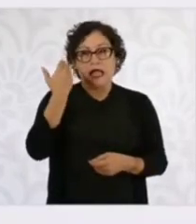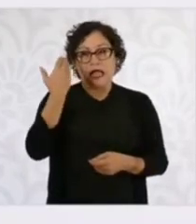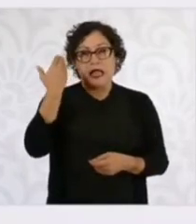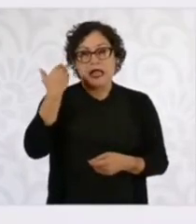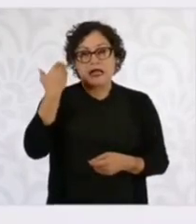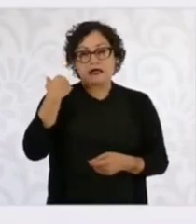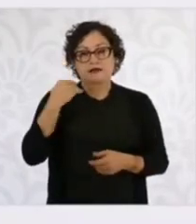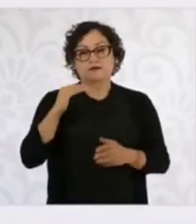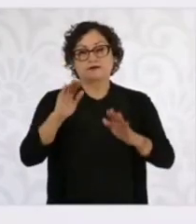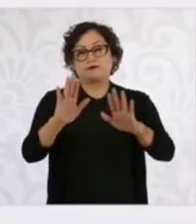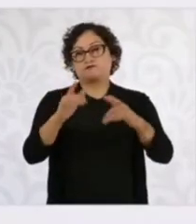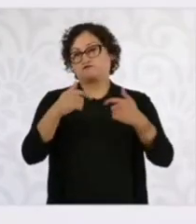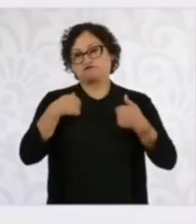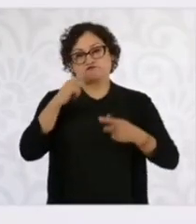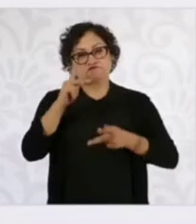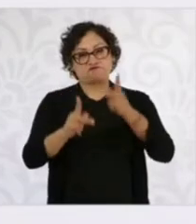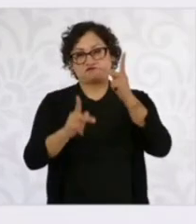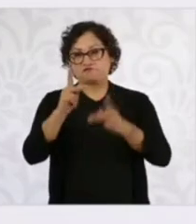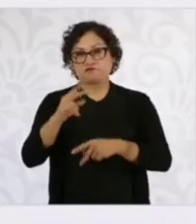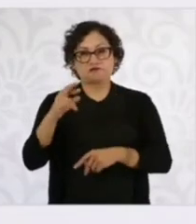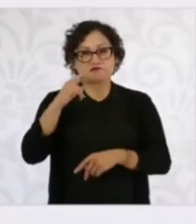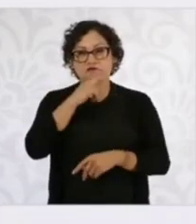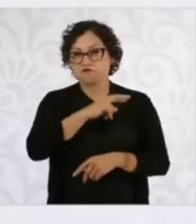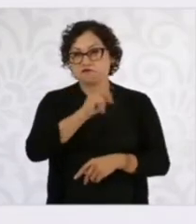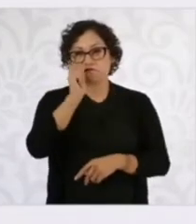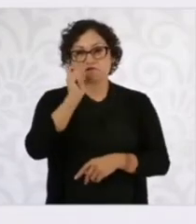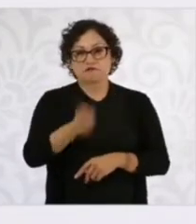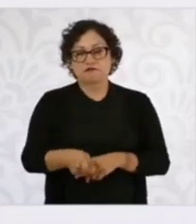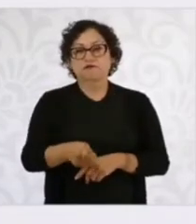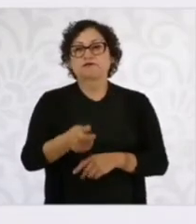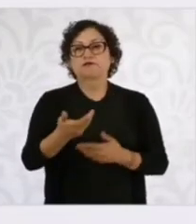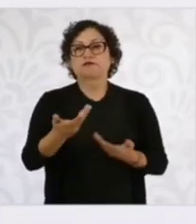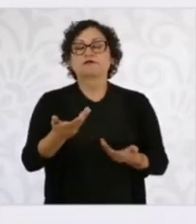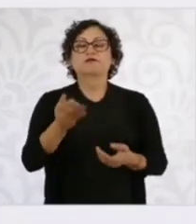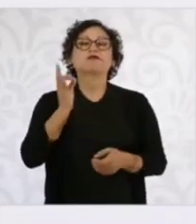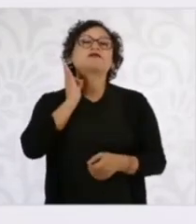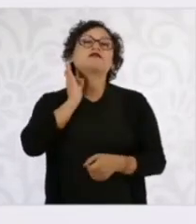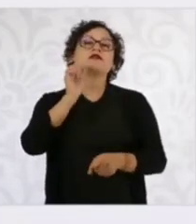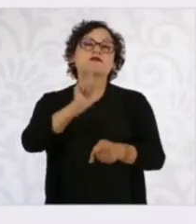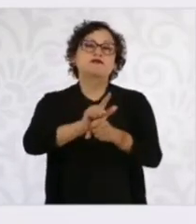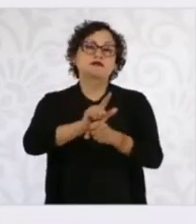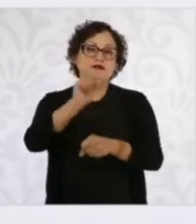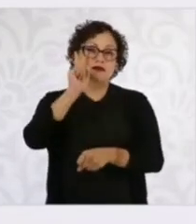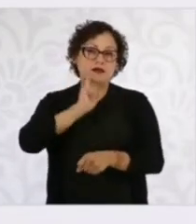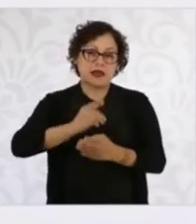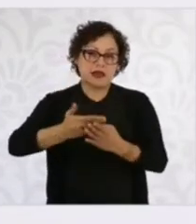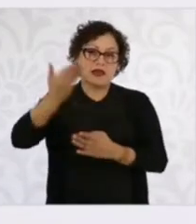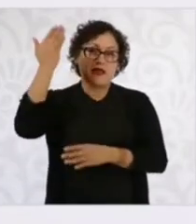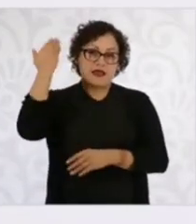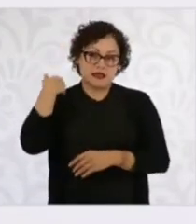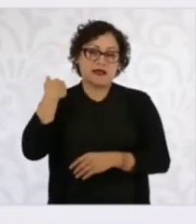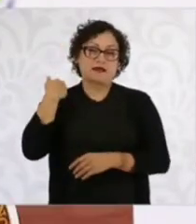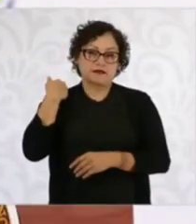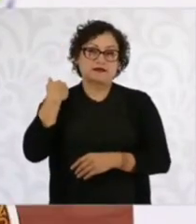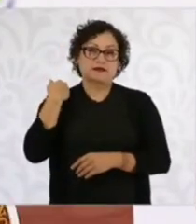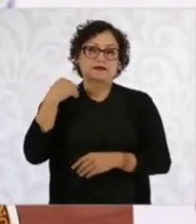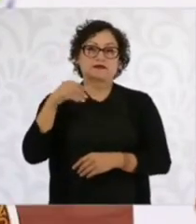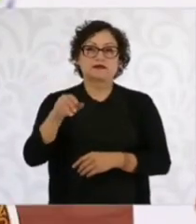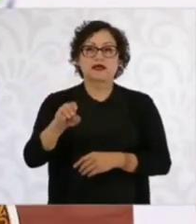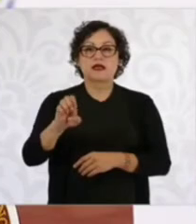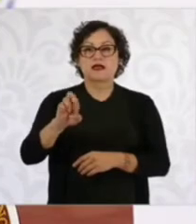les platico si quieren muy rápido cómo fue que la fiscal general de justicia, entonces Ernestina Godoy,